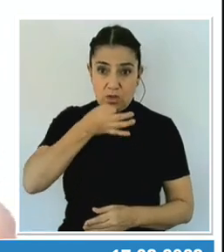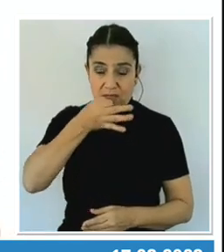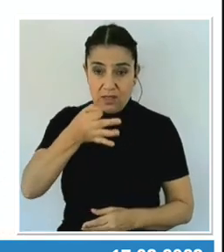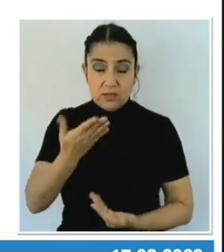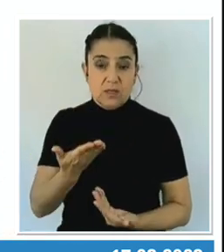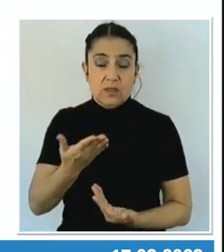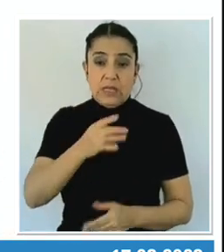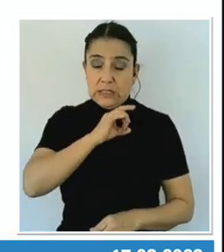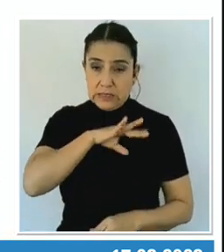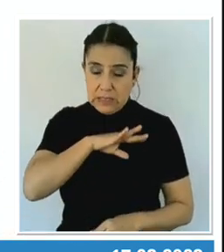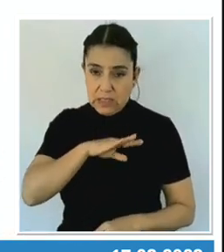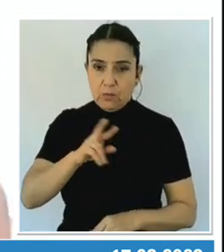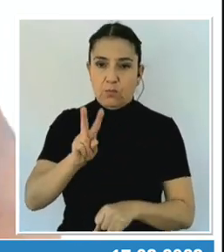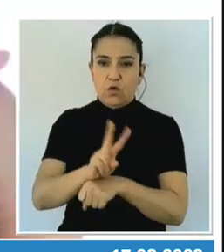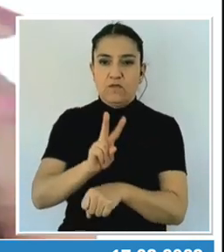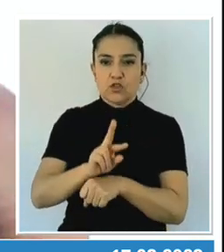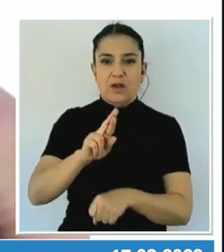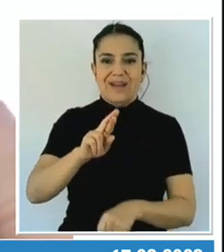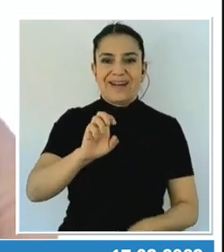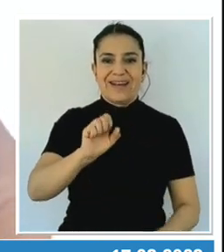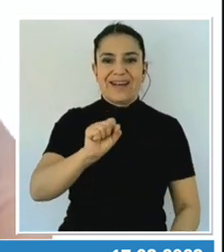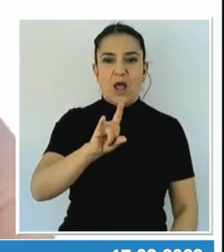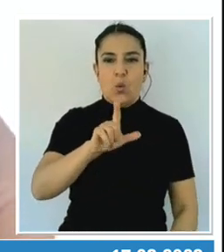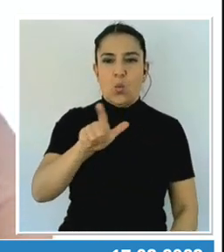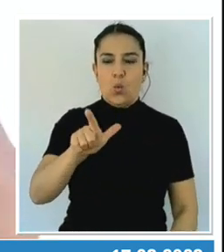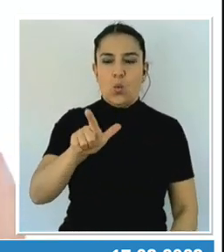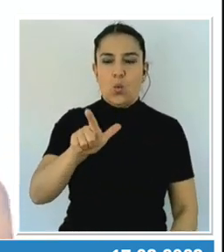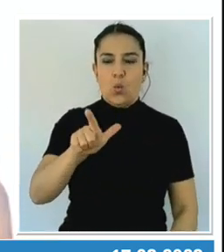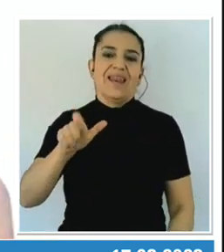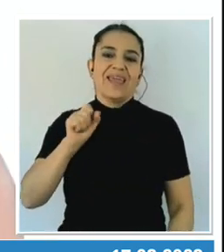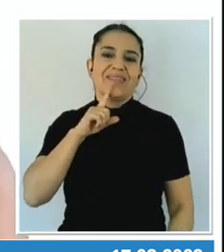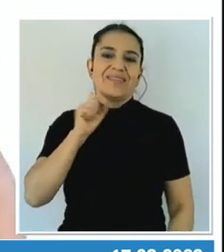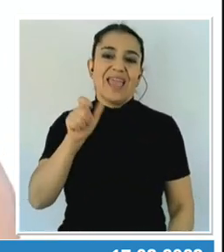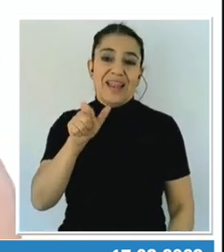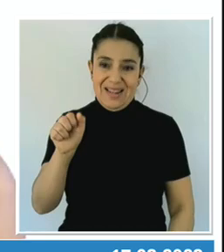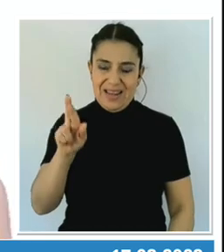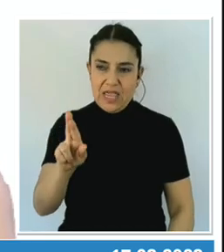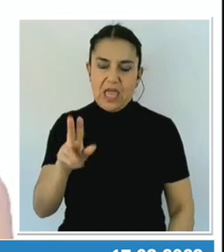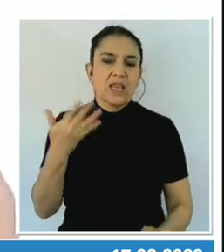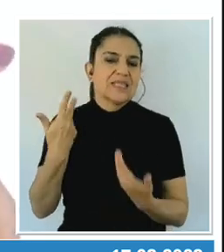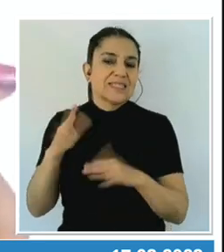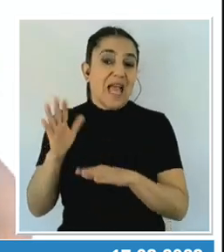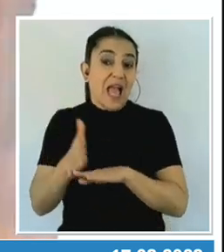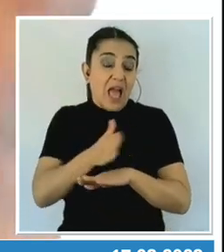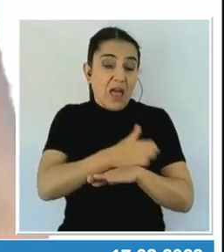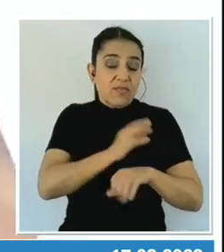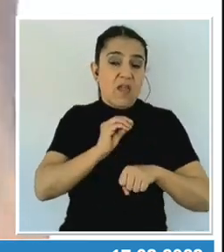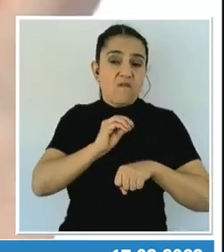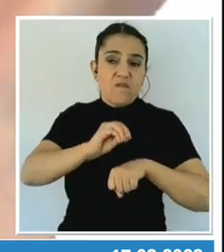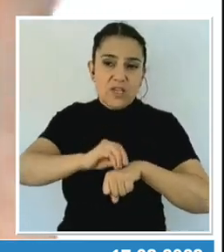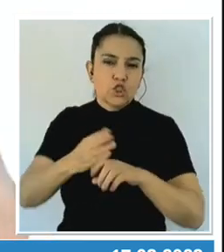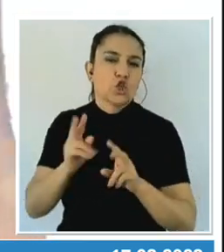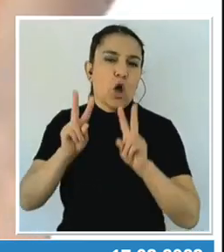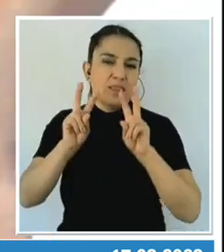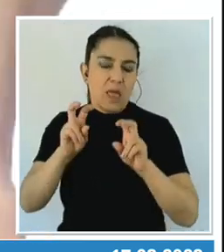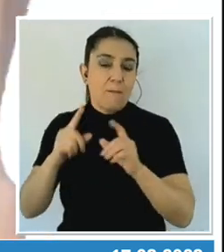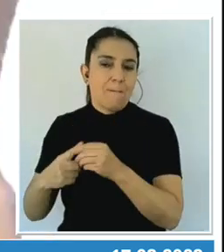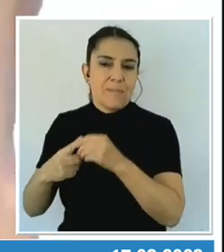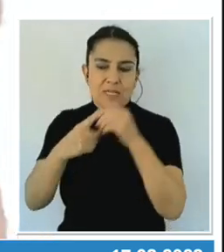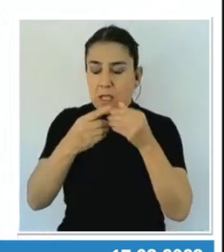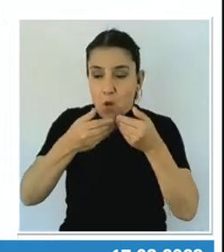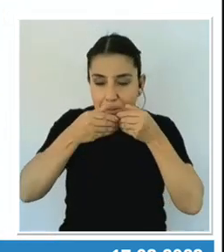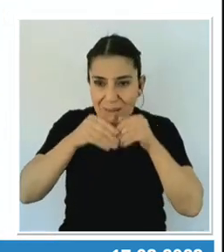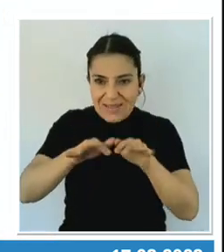ha alertado del riesgo de expansión ya para el derecho administrativo, mirando su desarrollo,